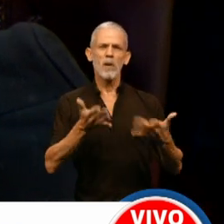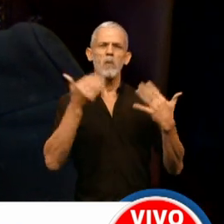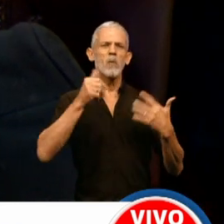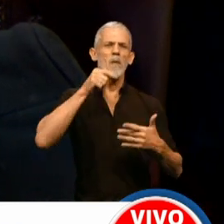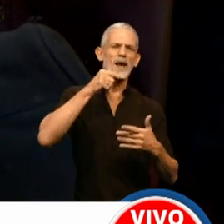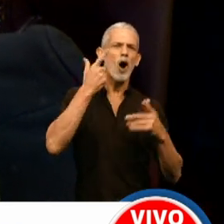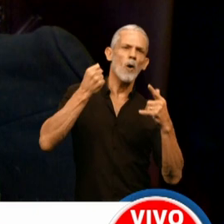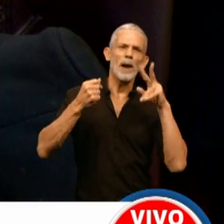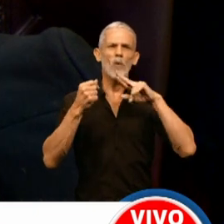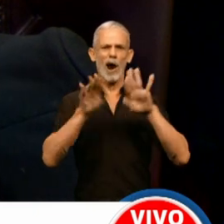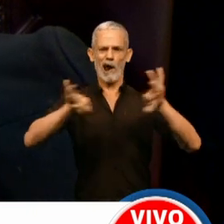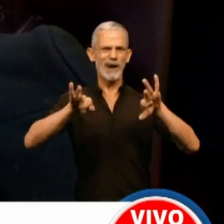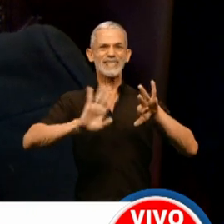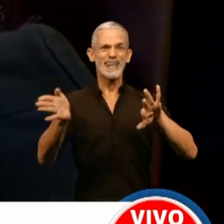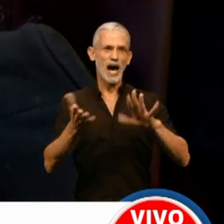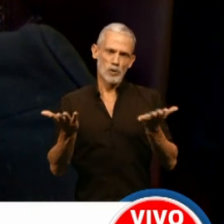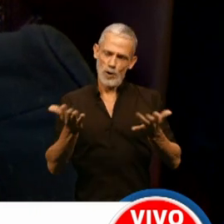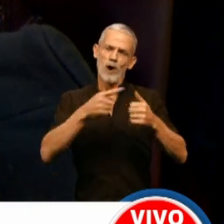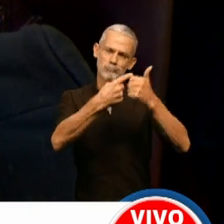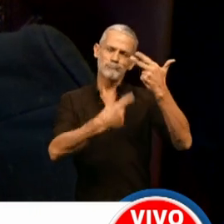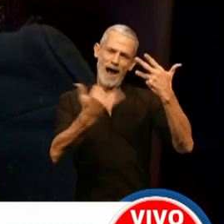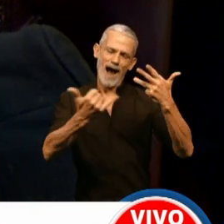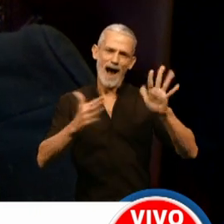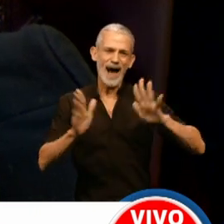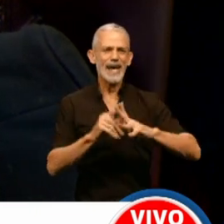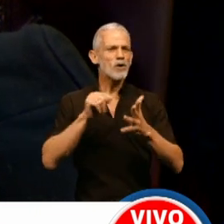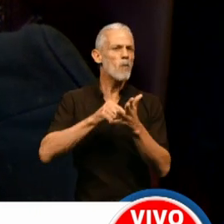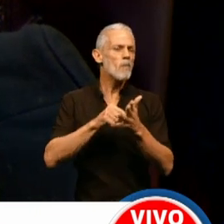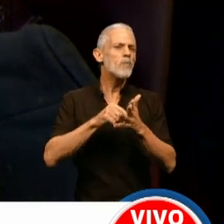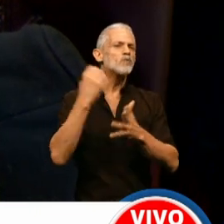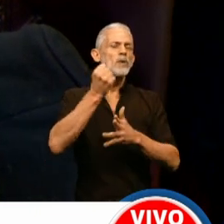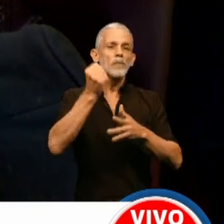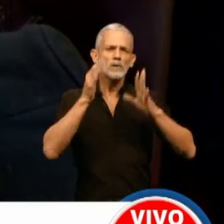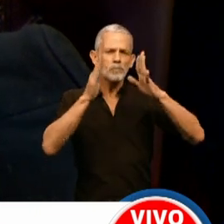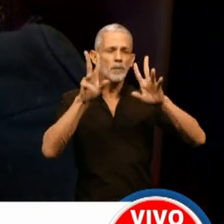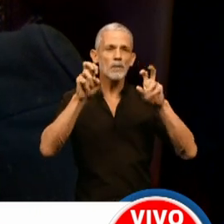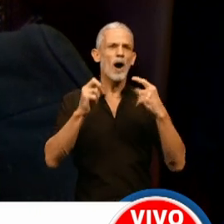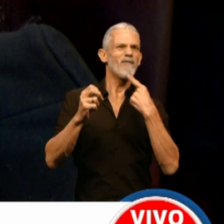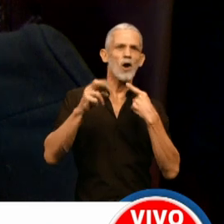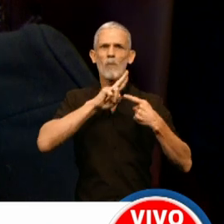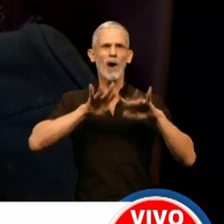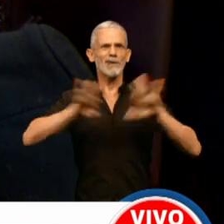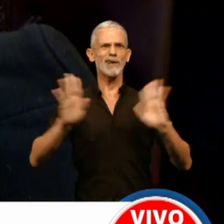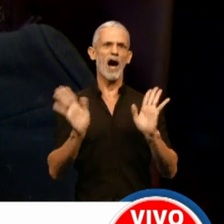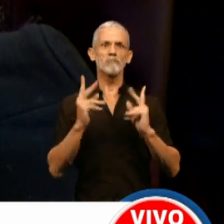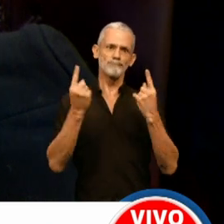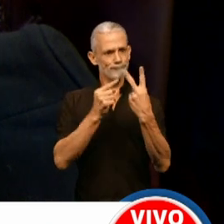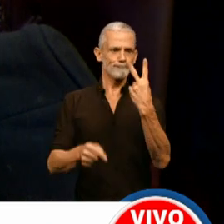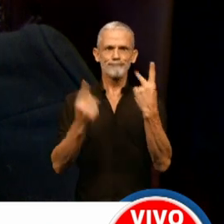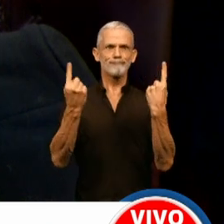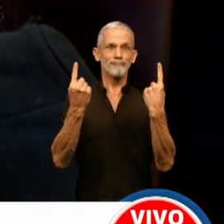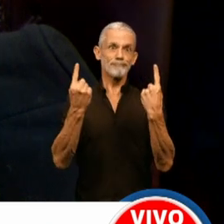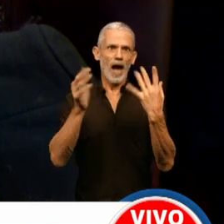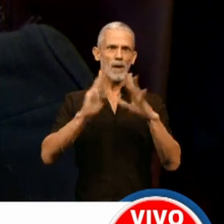hoy estamos poniendo en el centro de la conversación política que no somos varón o mujer que no somos lo que